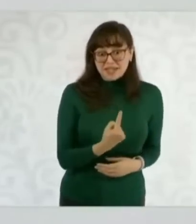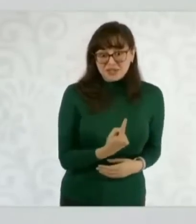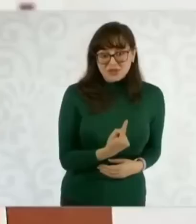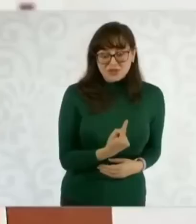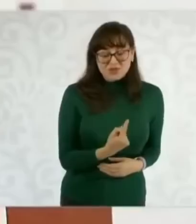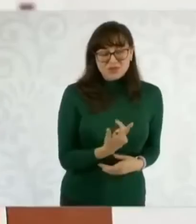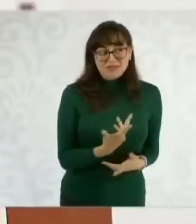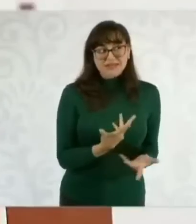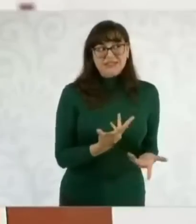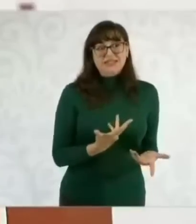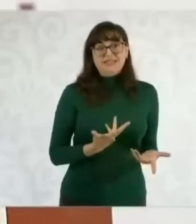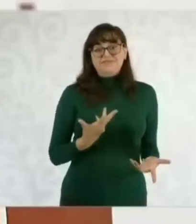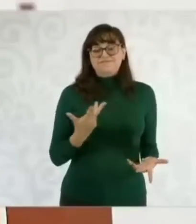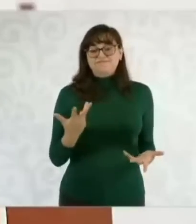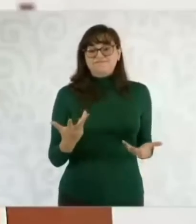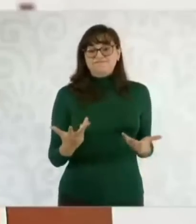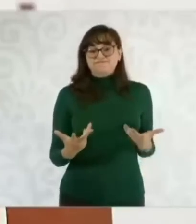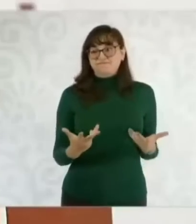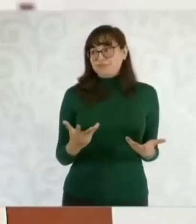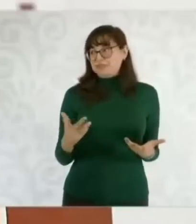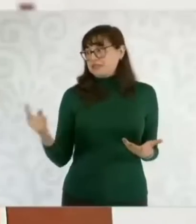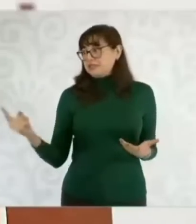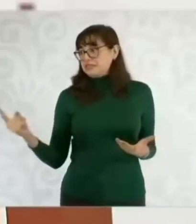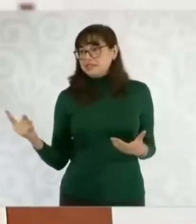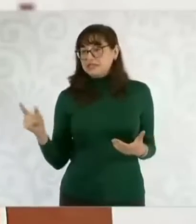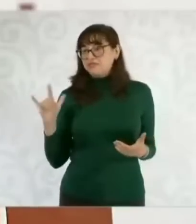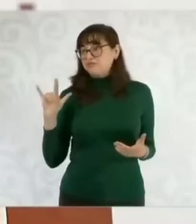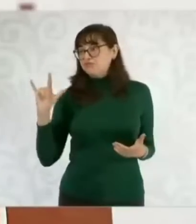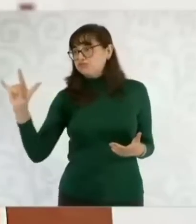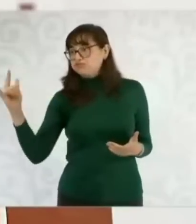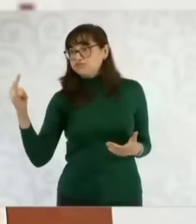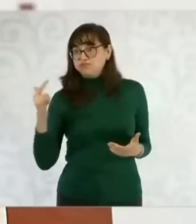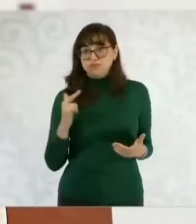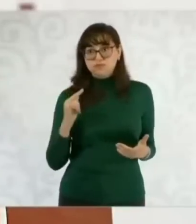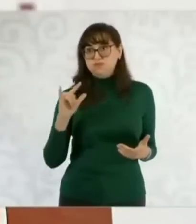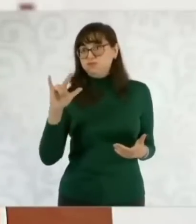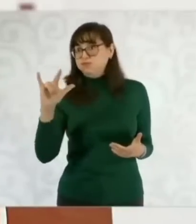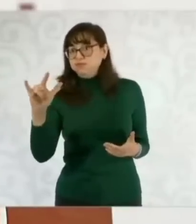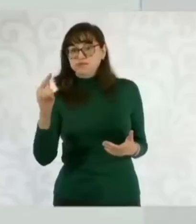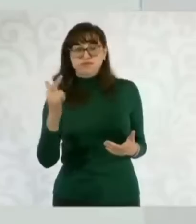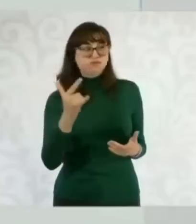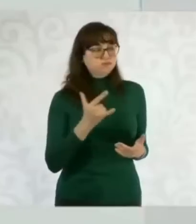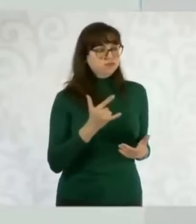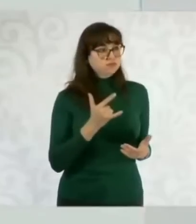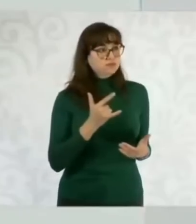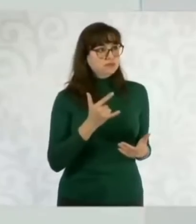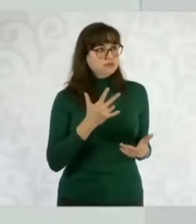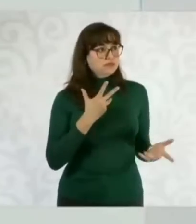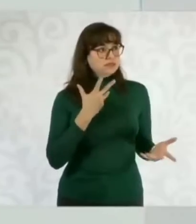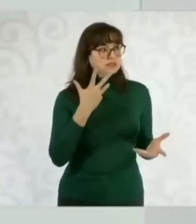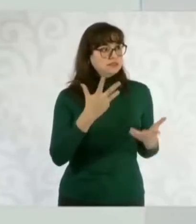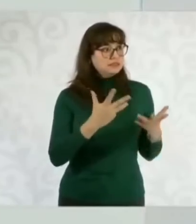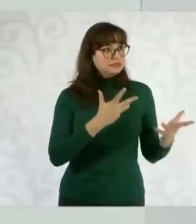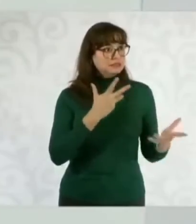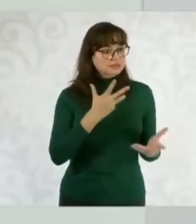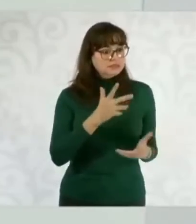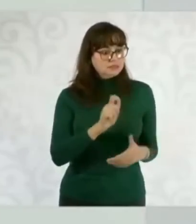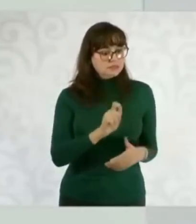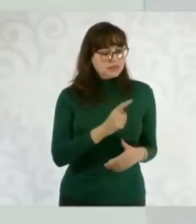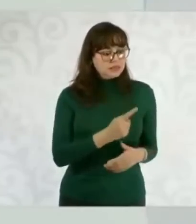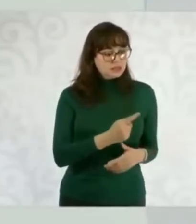Estamos viendo, porque ya habíamos hecho un acuerdo para tener una reunión con empresarios